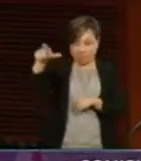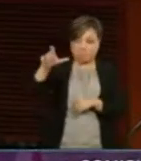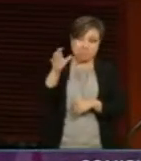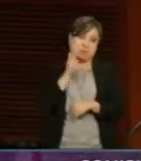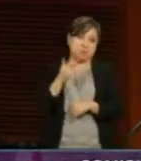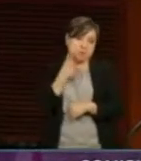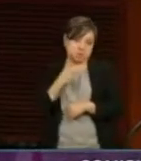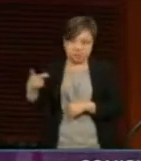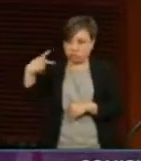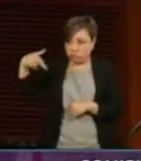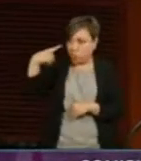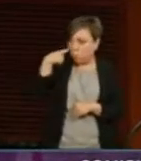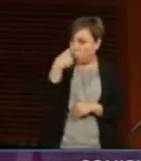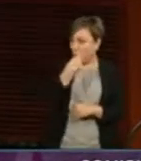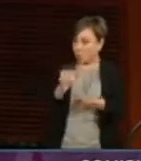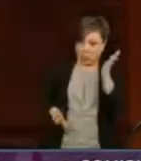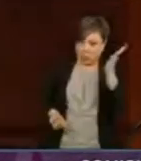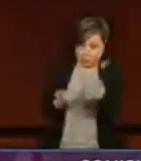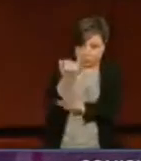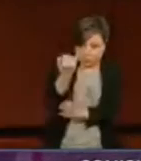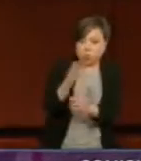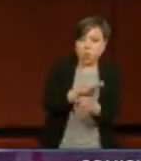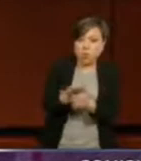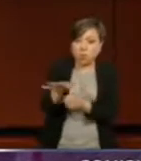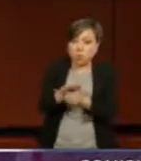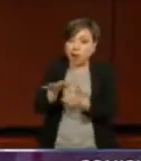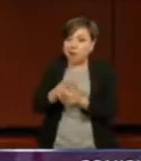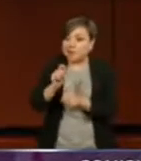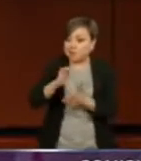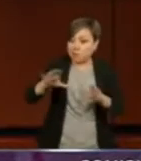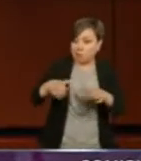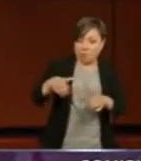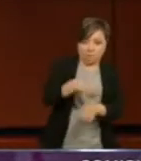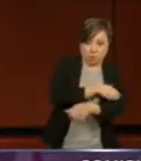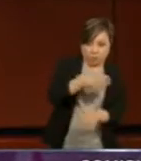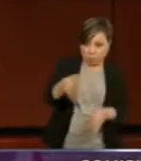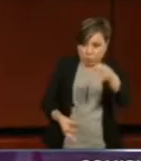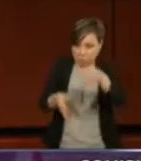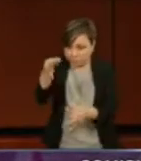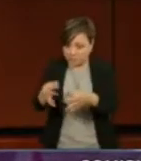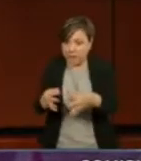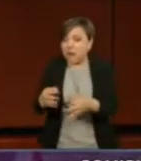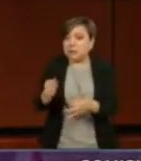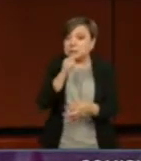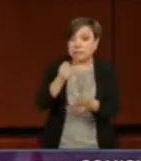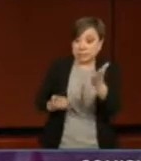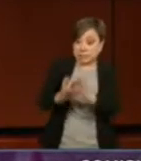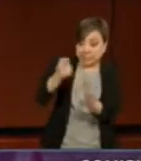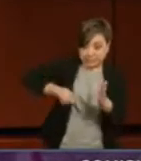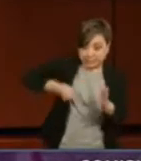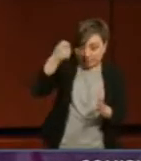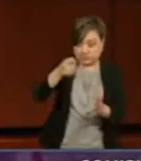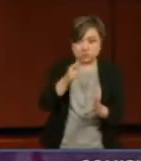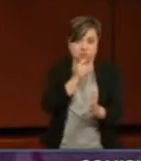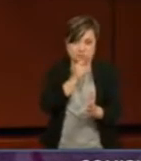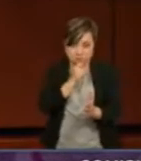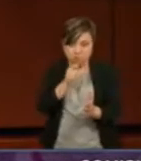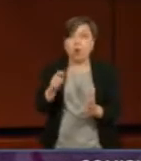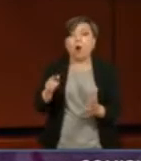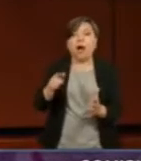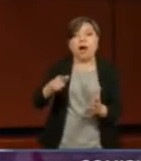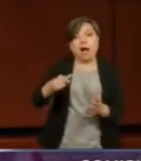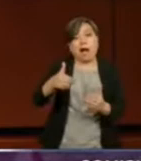que hasta que no se tenga una sentencia definitiva en la instancia judicial, no se daría trámite para subirlo a discusión al